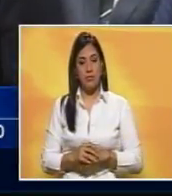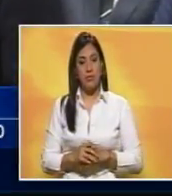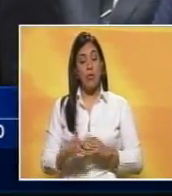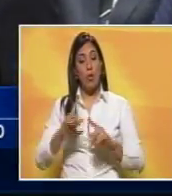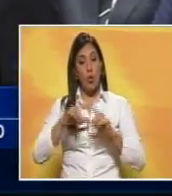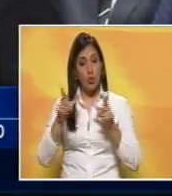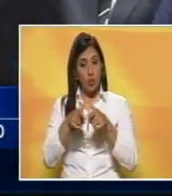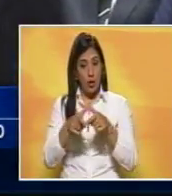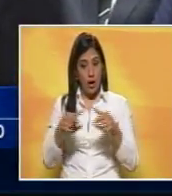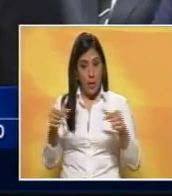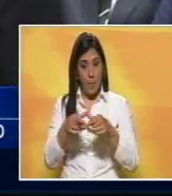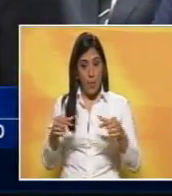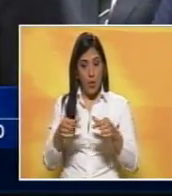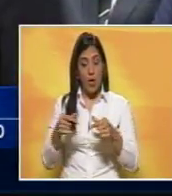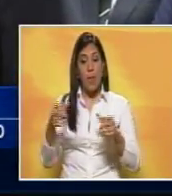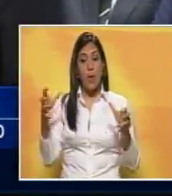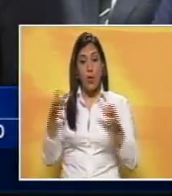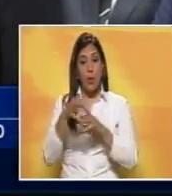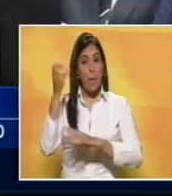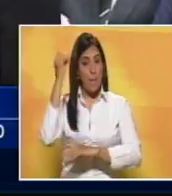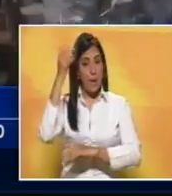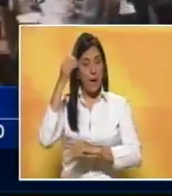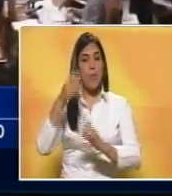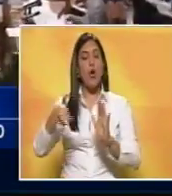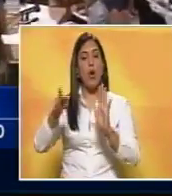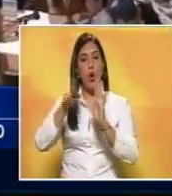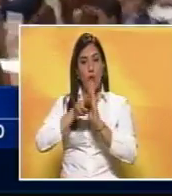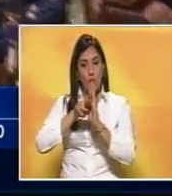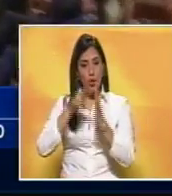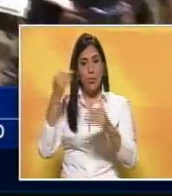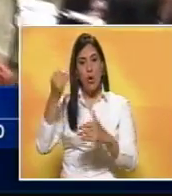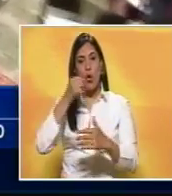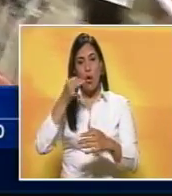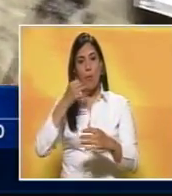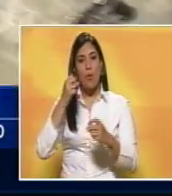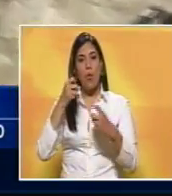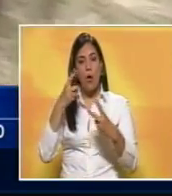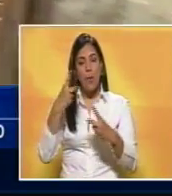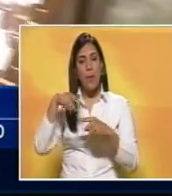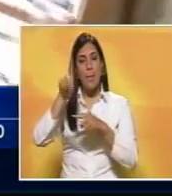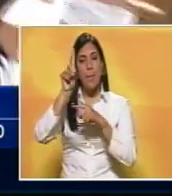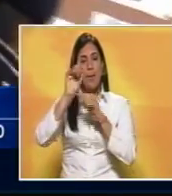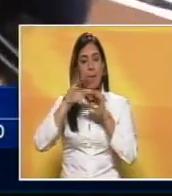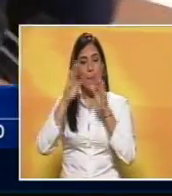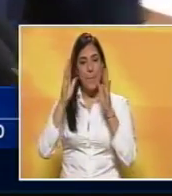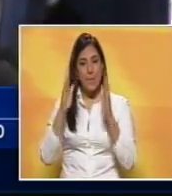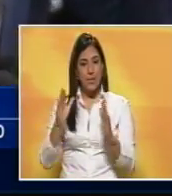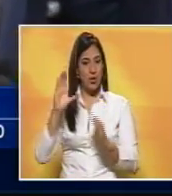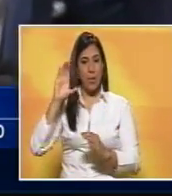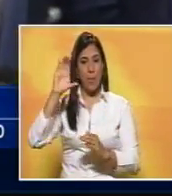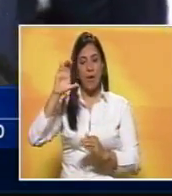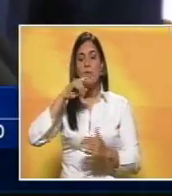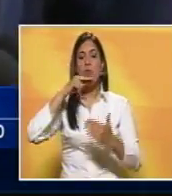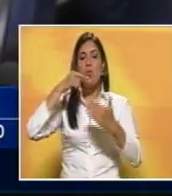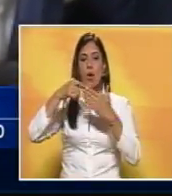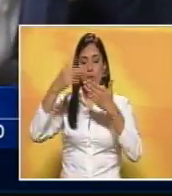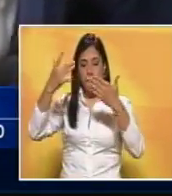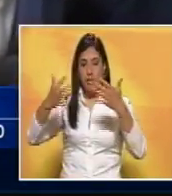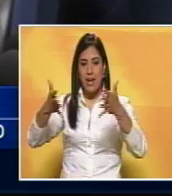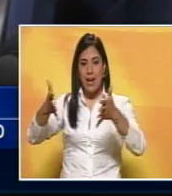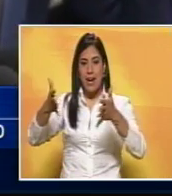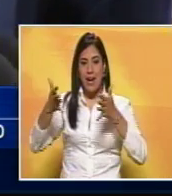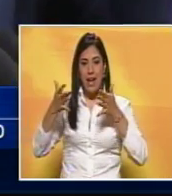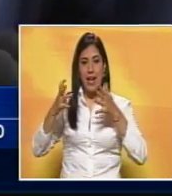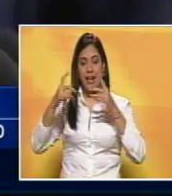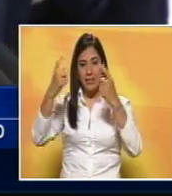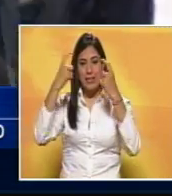En Japón, la Cámara Baja del Parlamento reeligió a Shinzo Abe como primer ministro del país tras la amplia victoria de